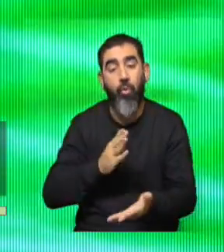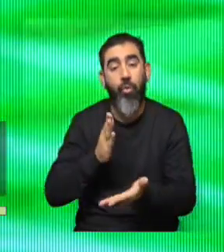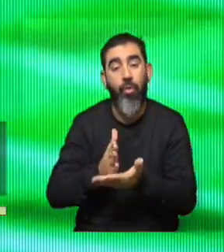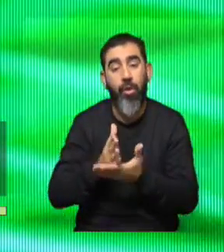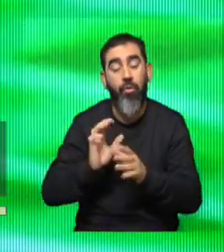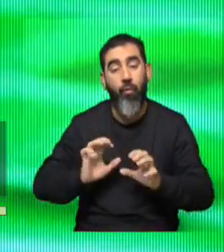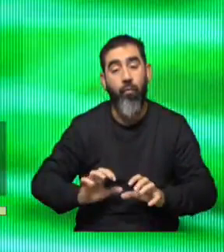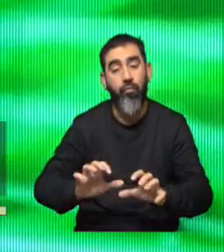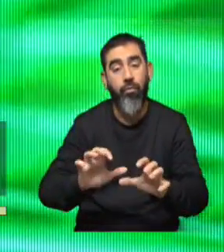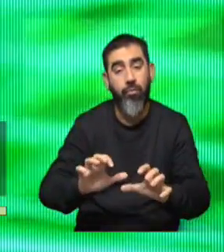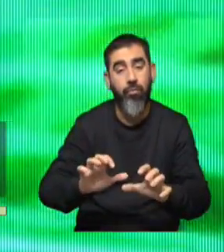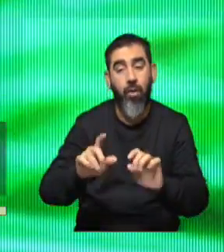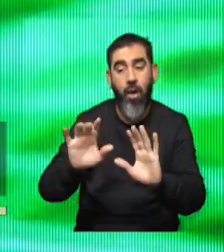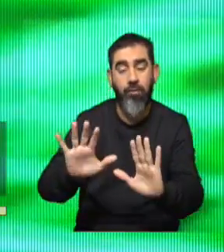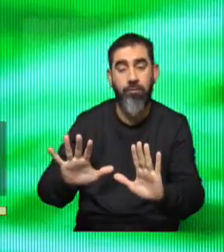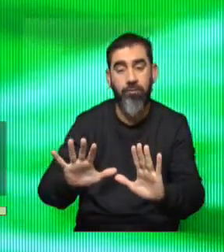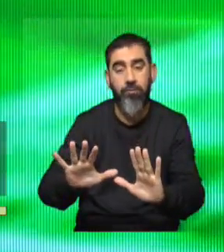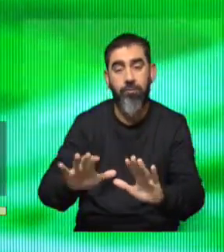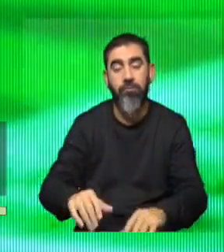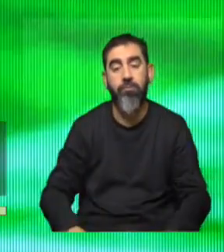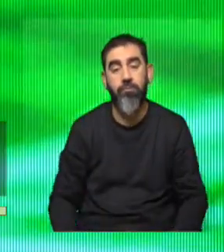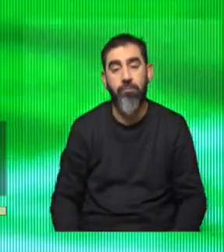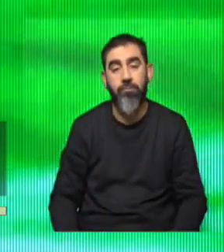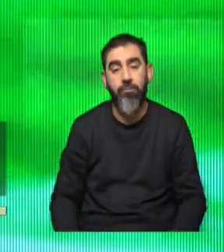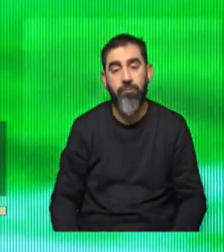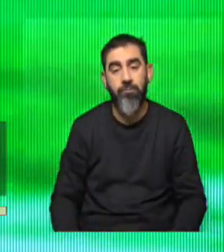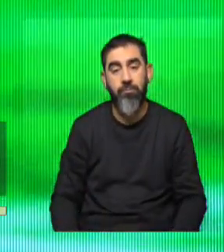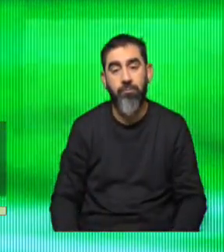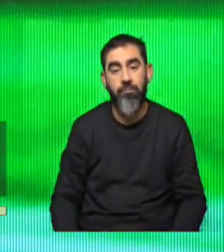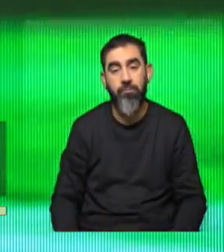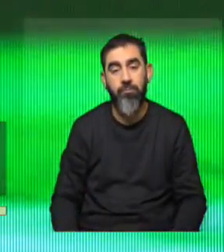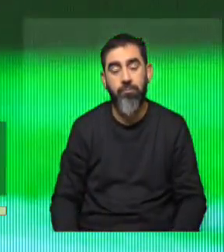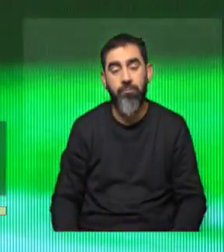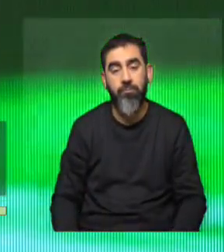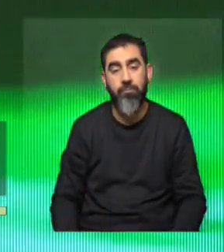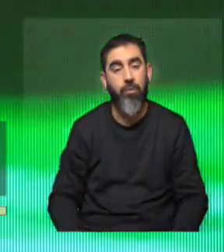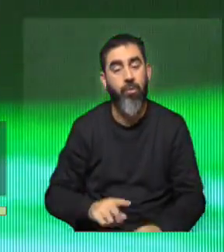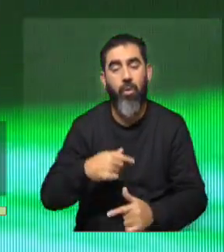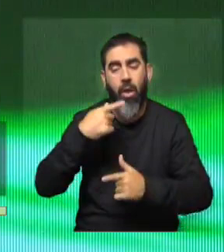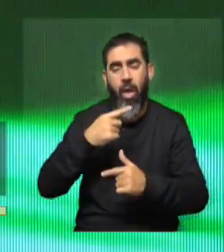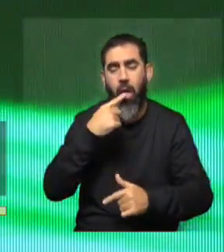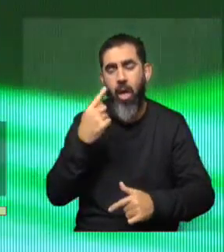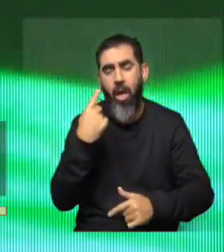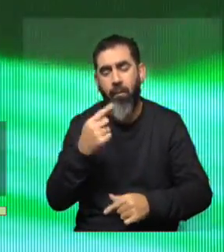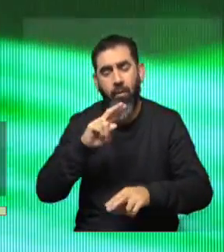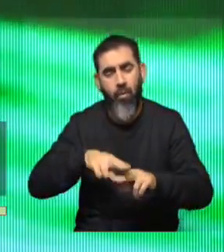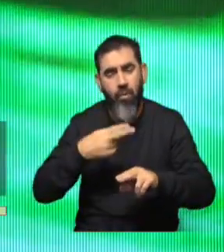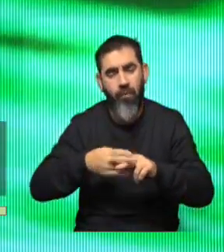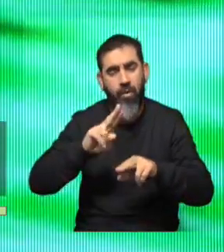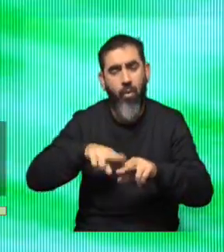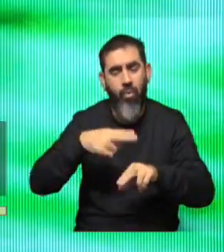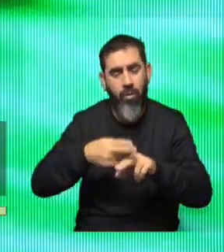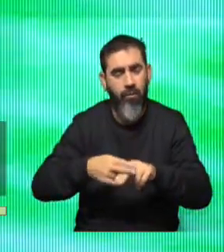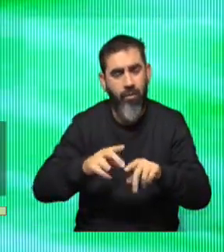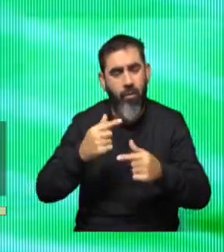como funcionario a que sea así que sea un sumario se investigue y no se siga hablando nuevamente de un grupo